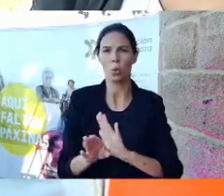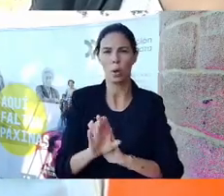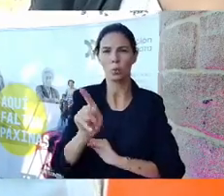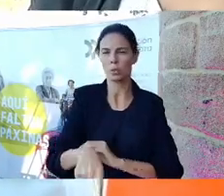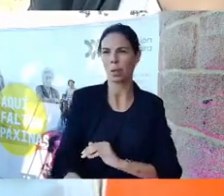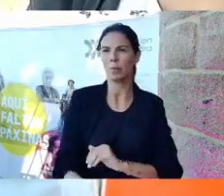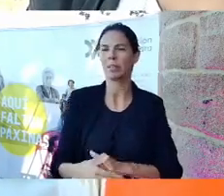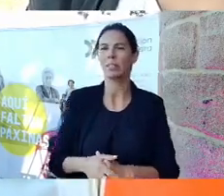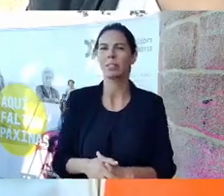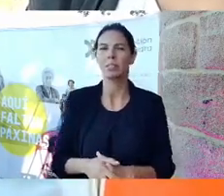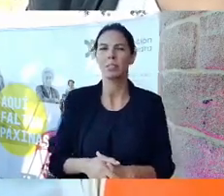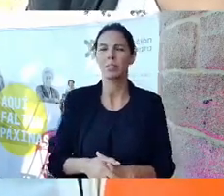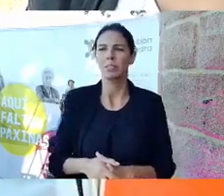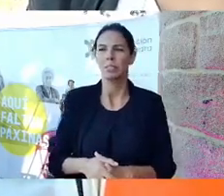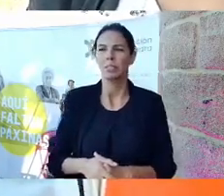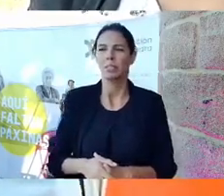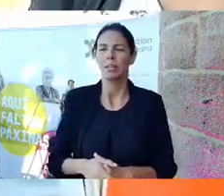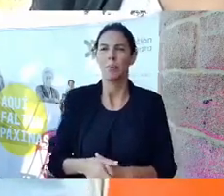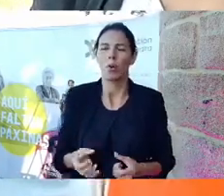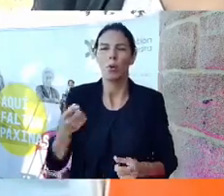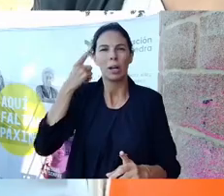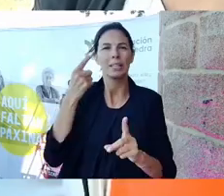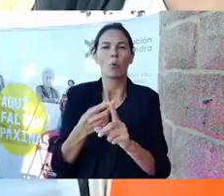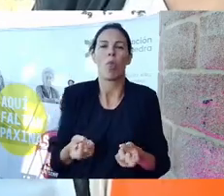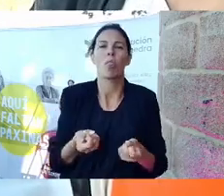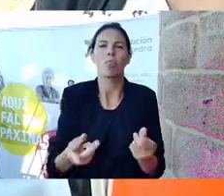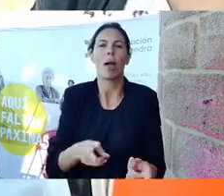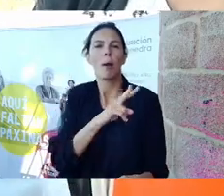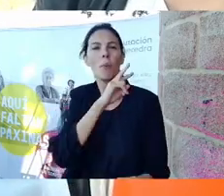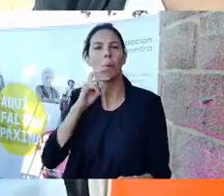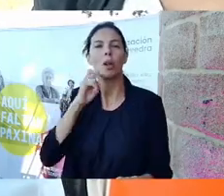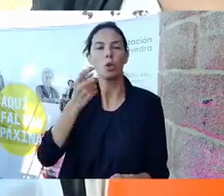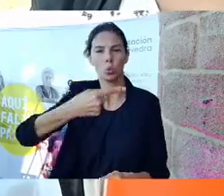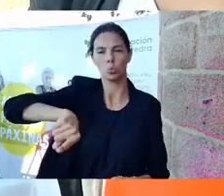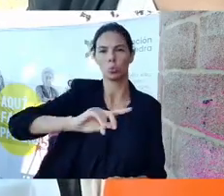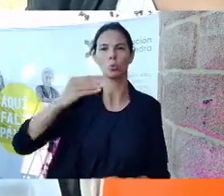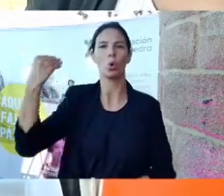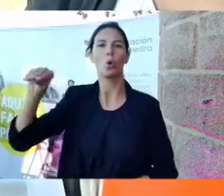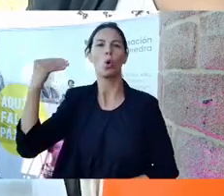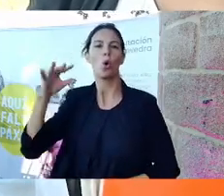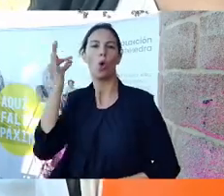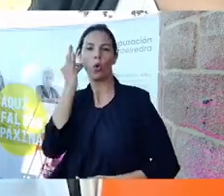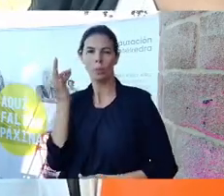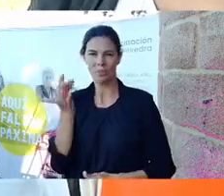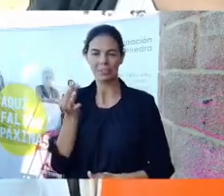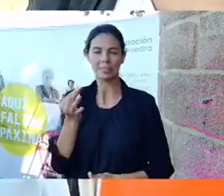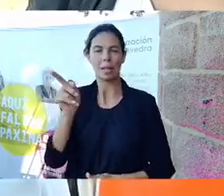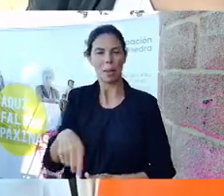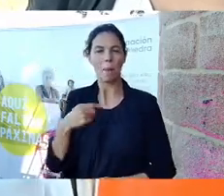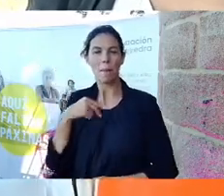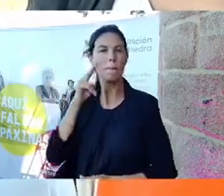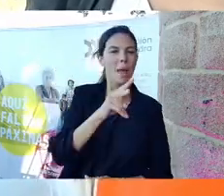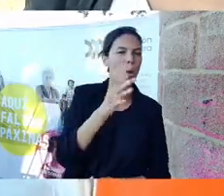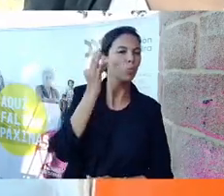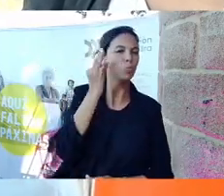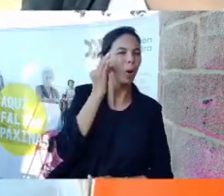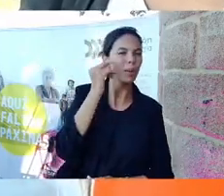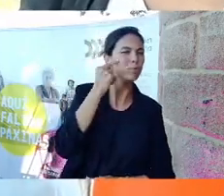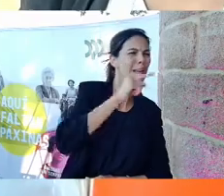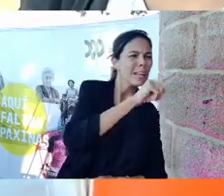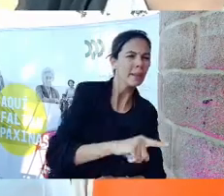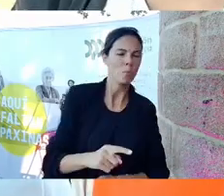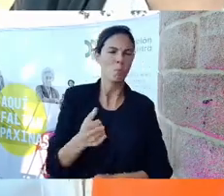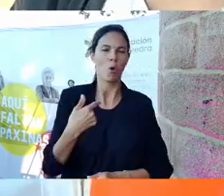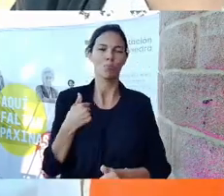faladoiros, así tamén por as poñeremos en valor tamén para as nosas mozas que teñan esos referentes de